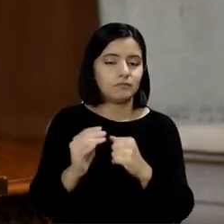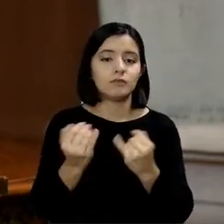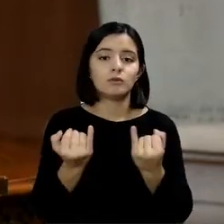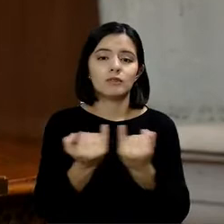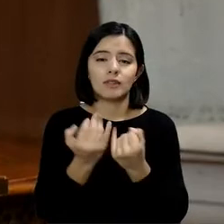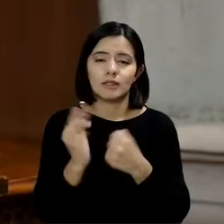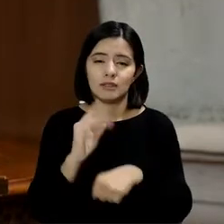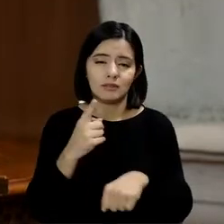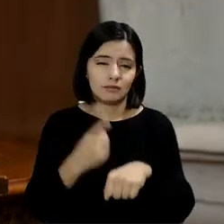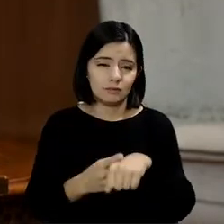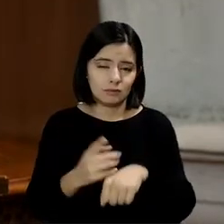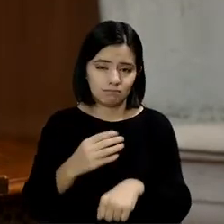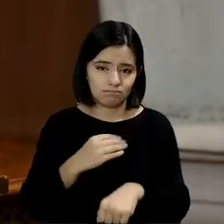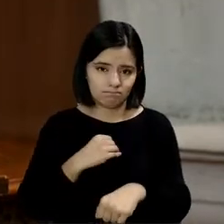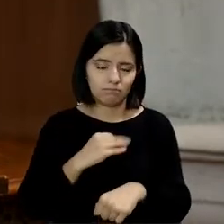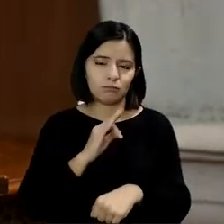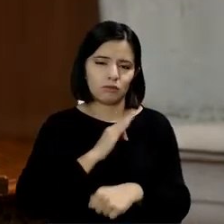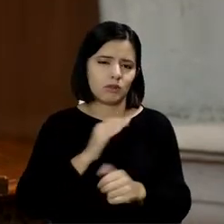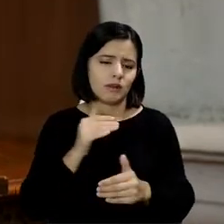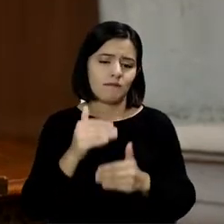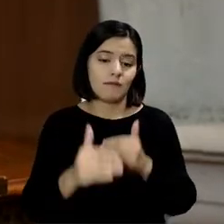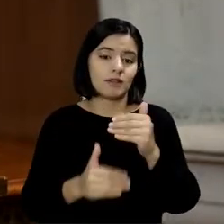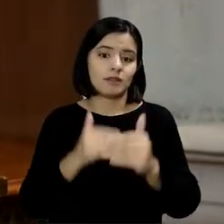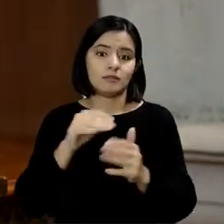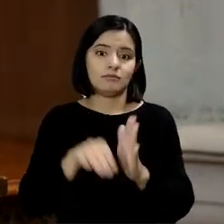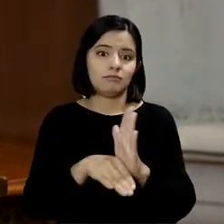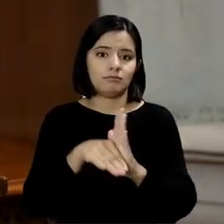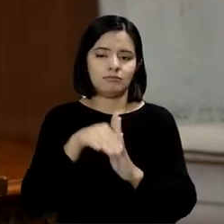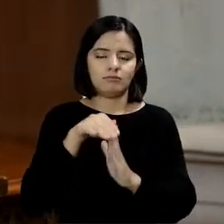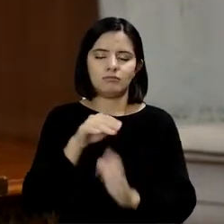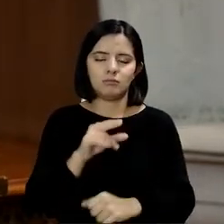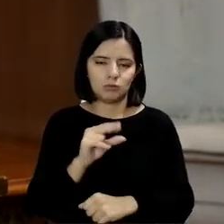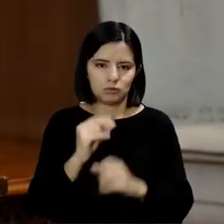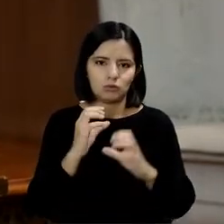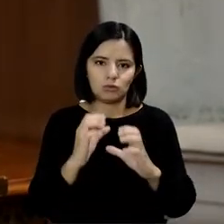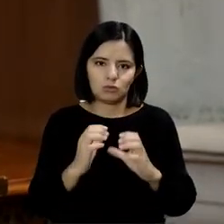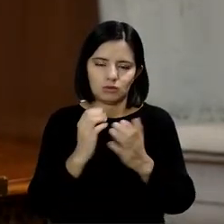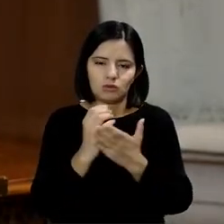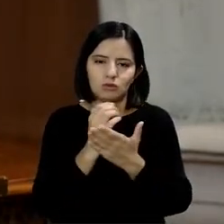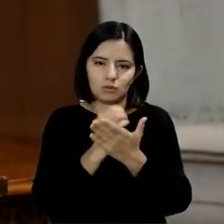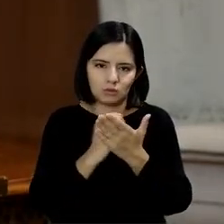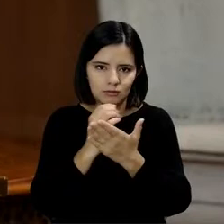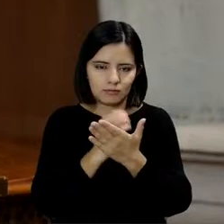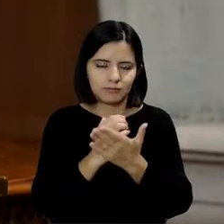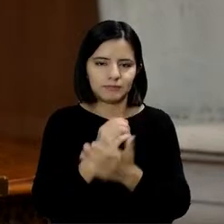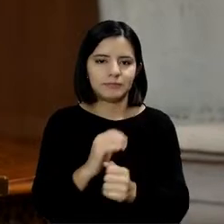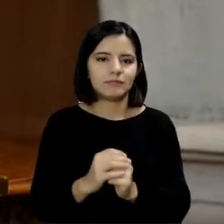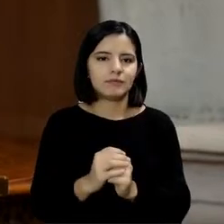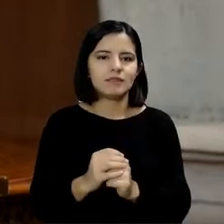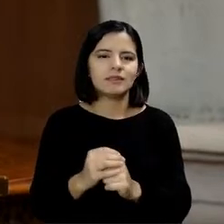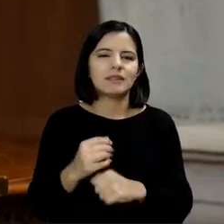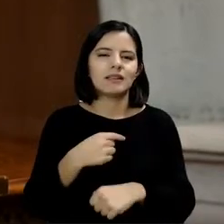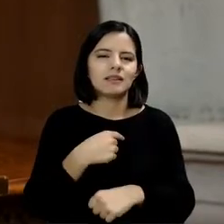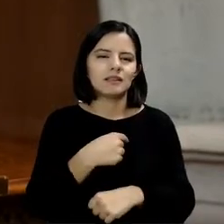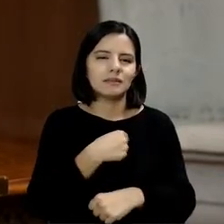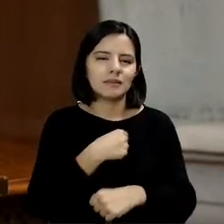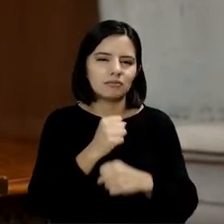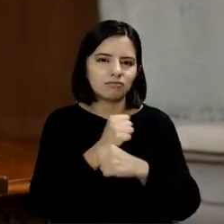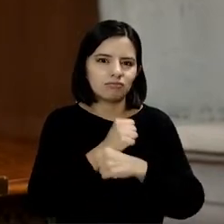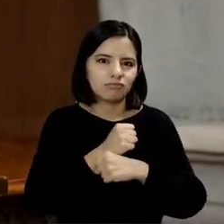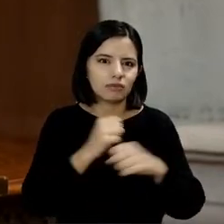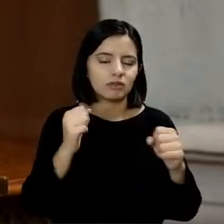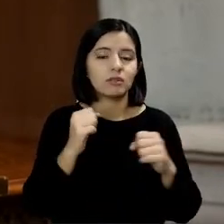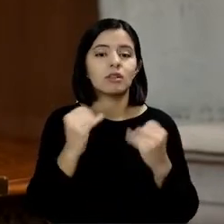atenuar sus consecuencias una vez establecidas. La hipertensión arterial y la diabetes